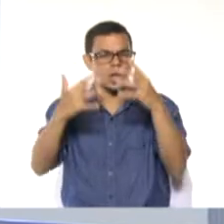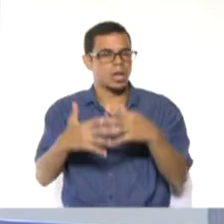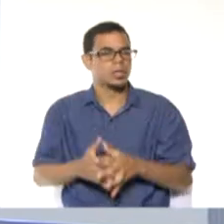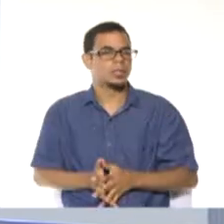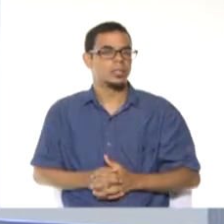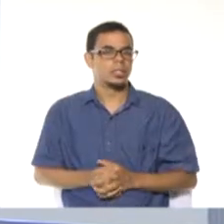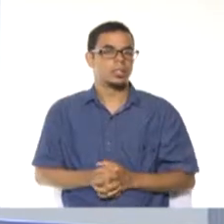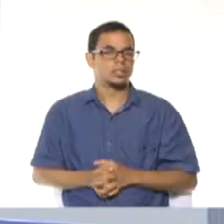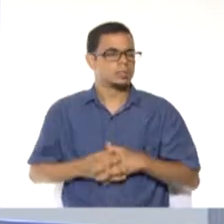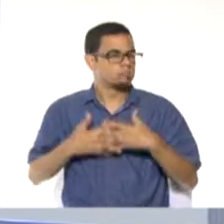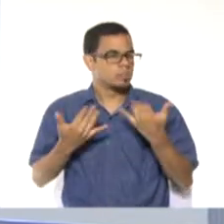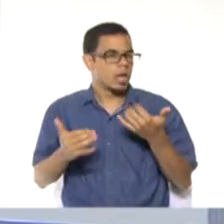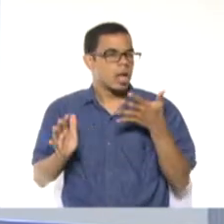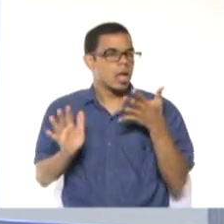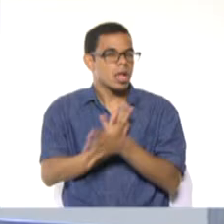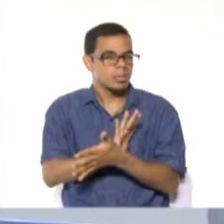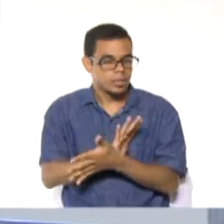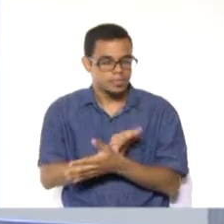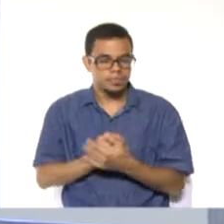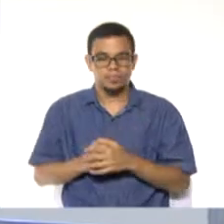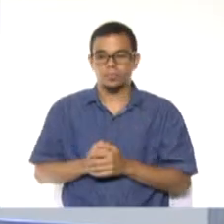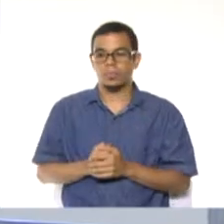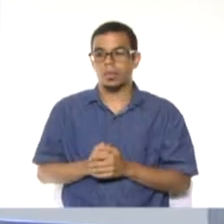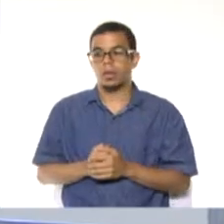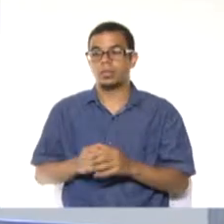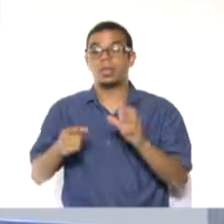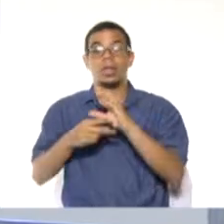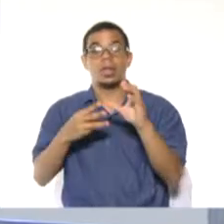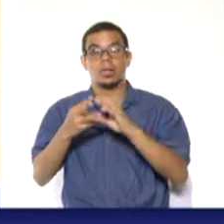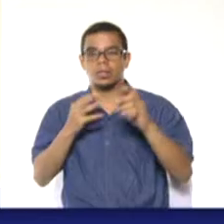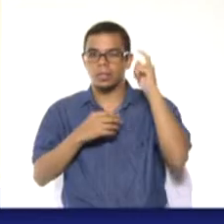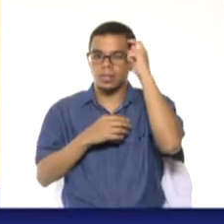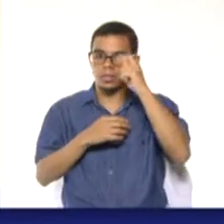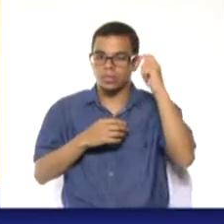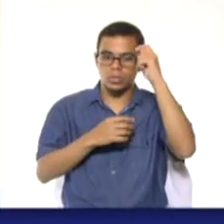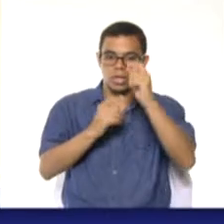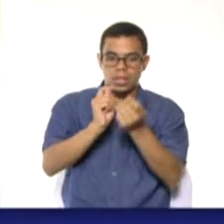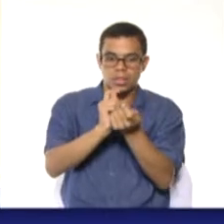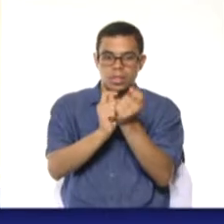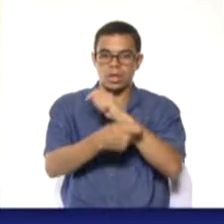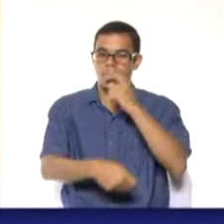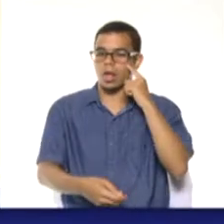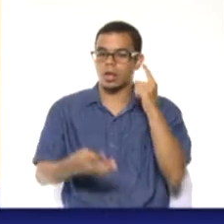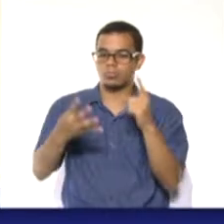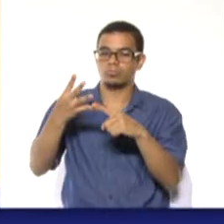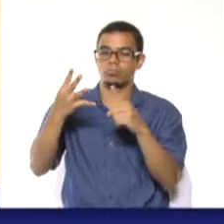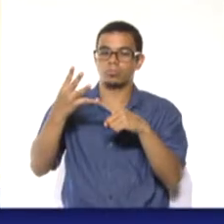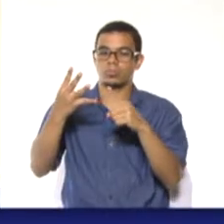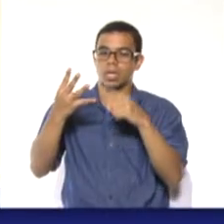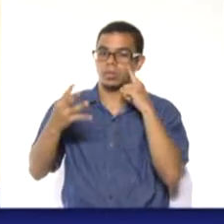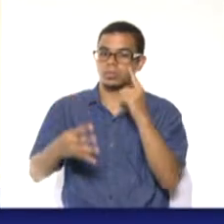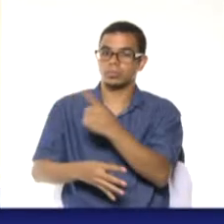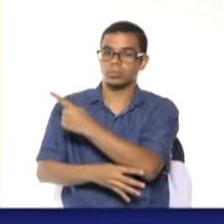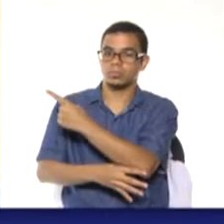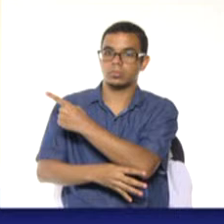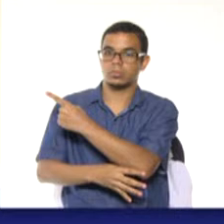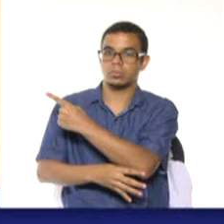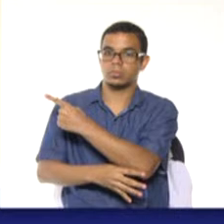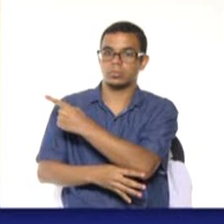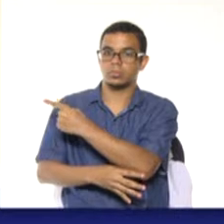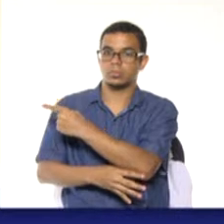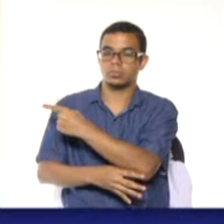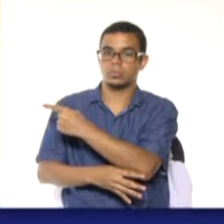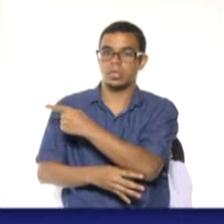pasó? Vino la característica, la teoría mutacionista. ¿Por qué la mutacionista? Porque ellos refutaban, sabíamos